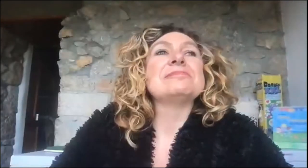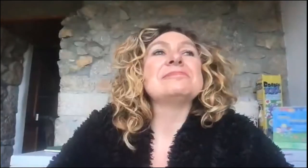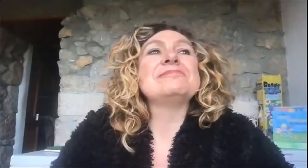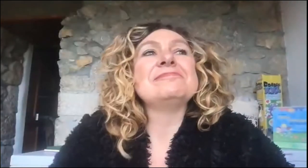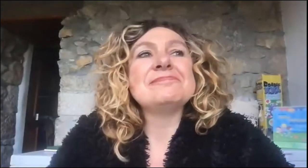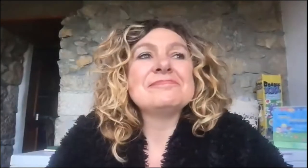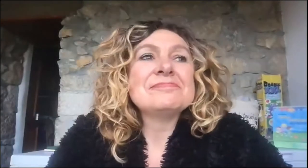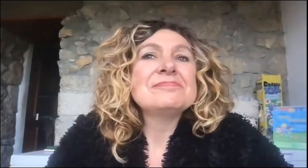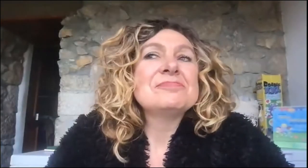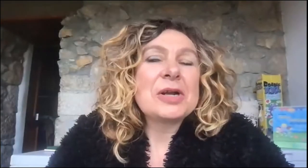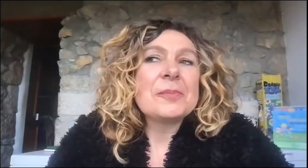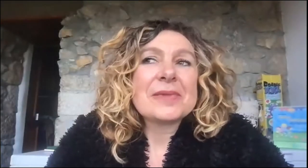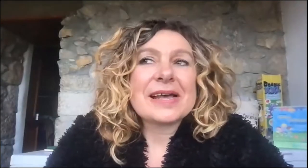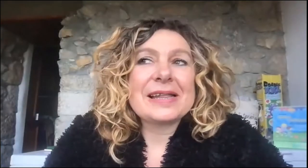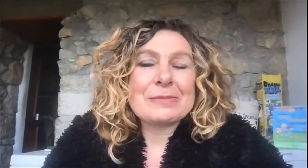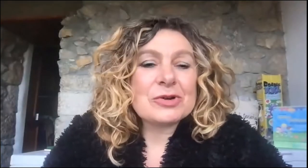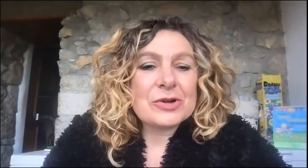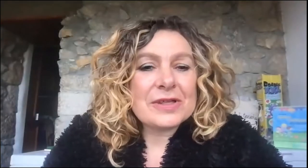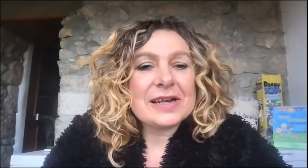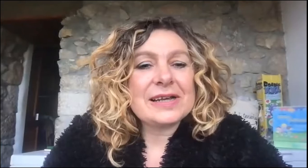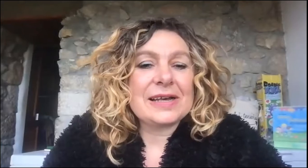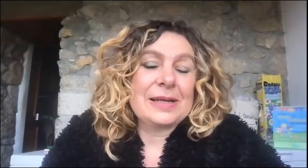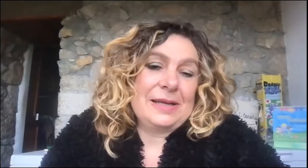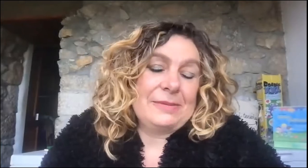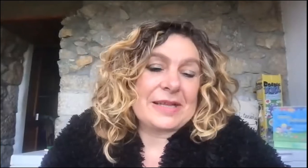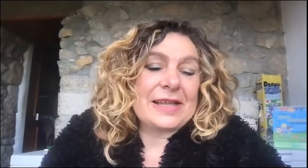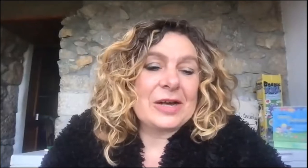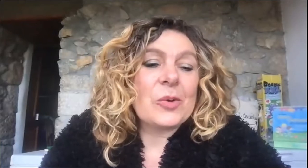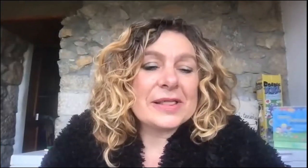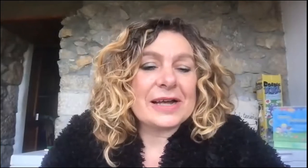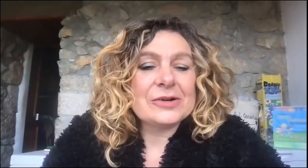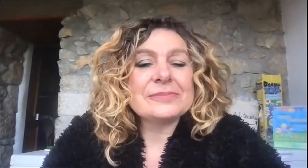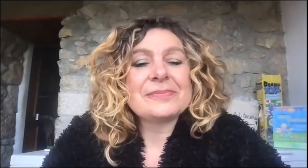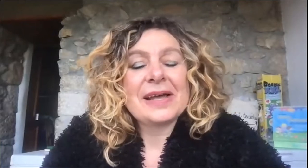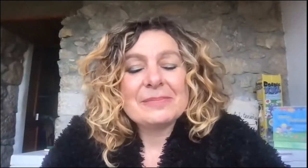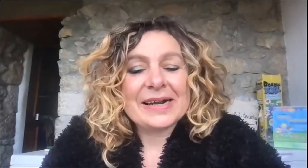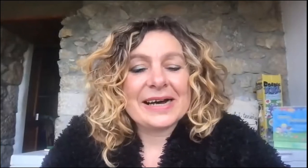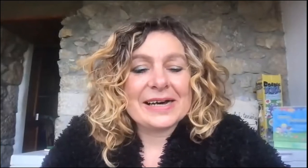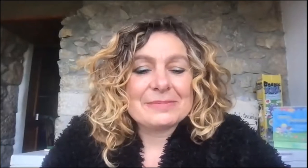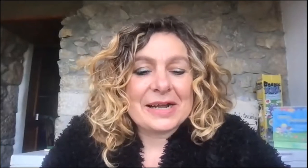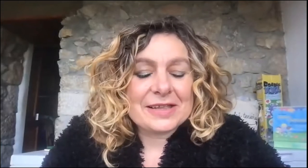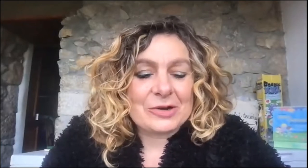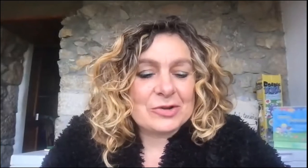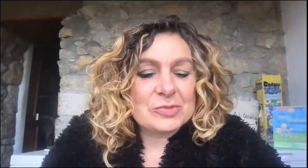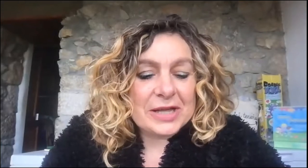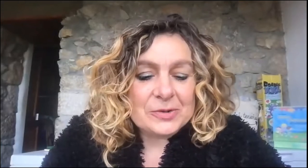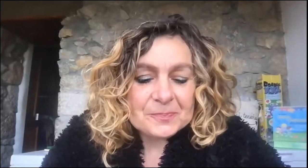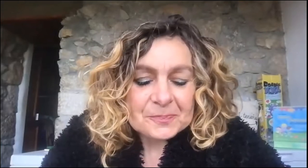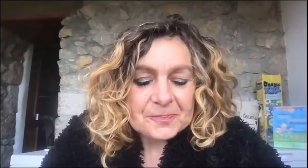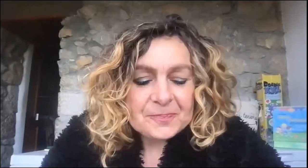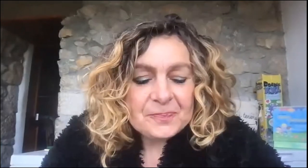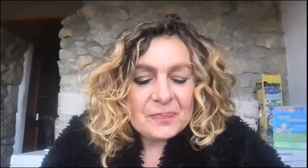que, bueno, que debemos conocer y que Berta tiene en cuenta, ¿no? Para desarrollar su